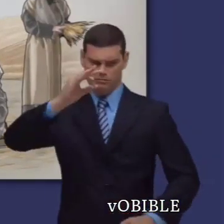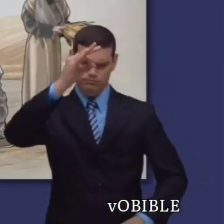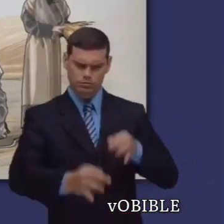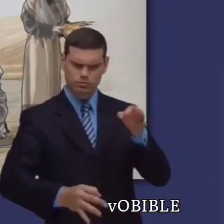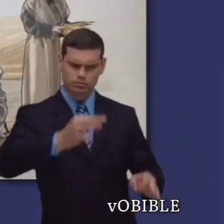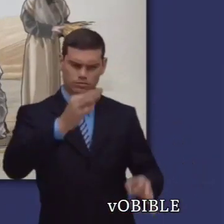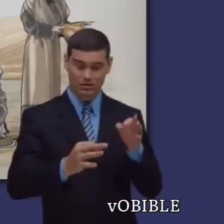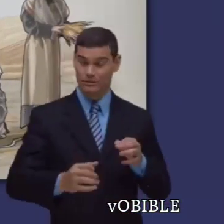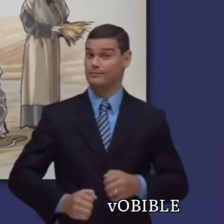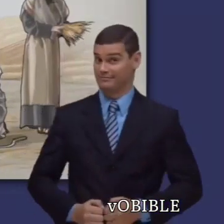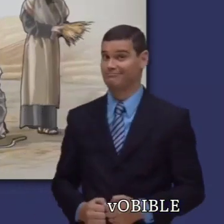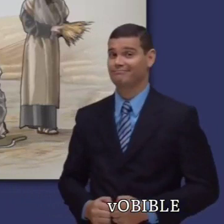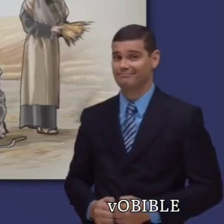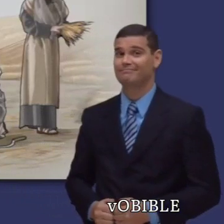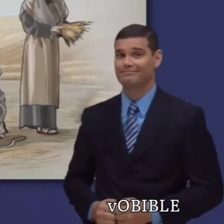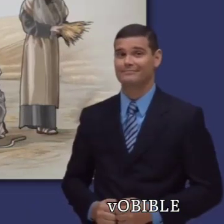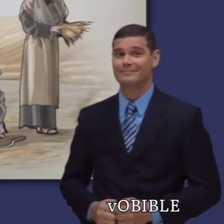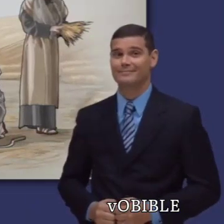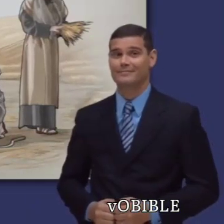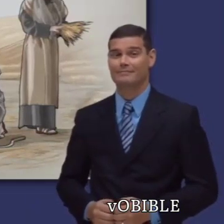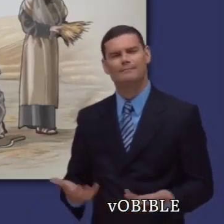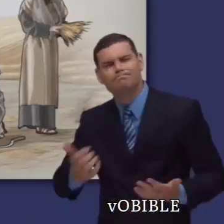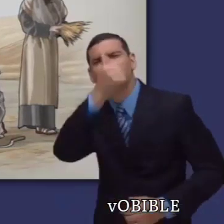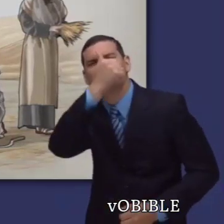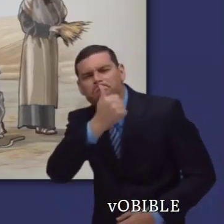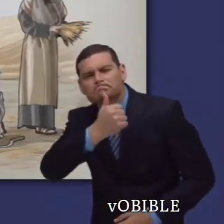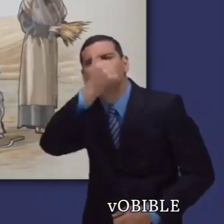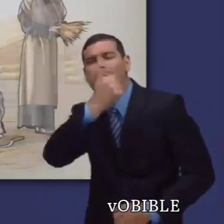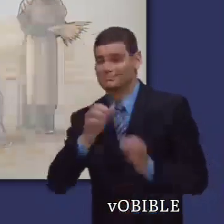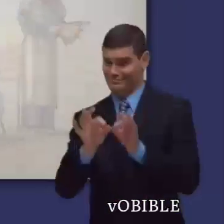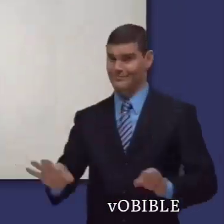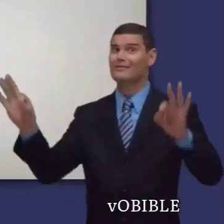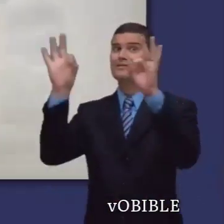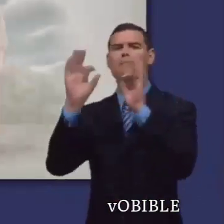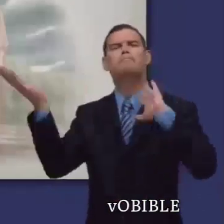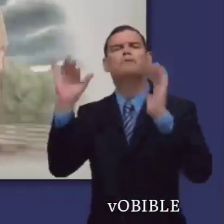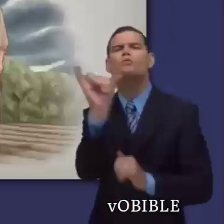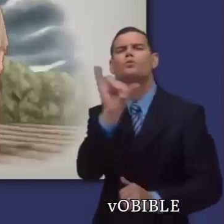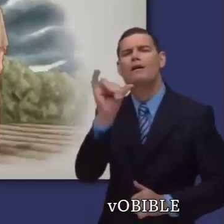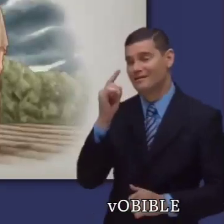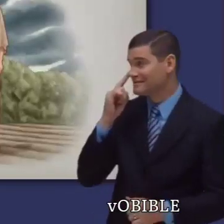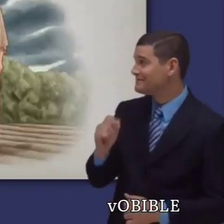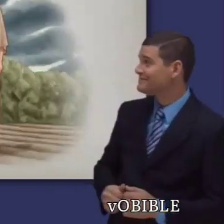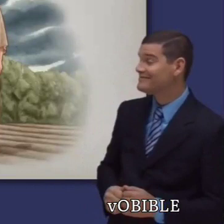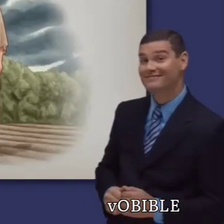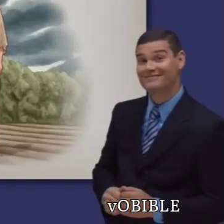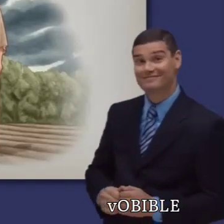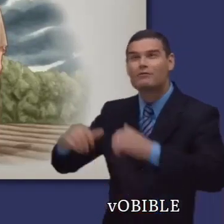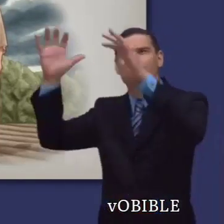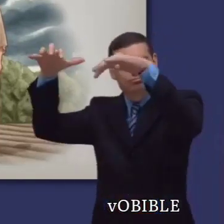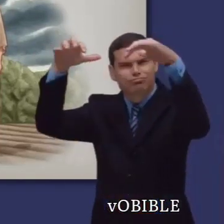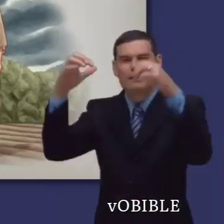que responder ante Jehová. Santiago también destaca la importancia de la paciencia. Igual que un agricultor espera